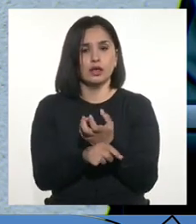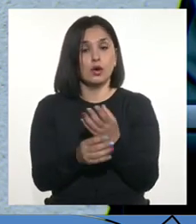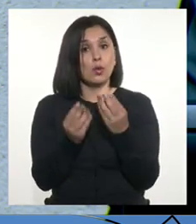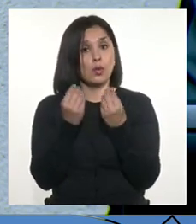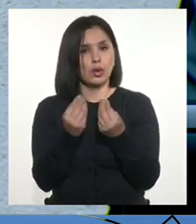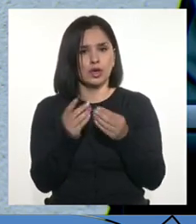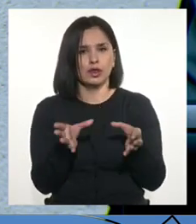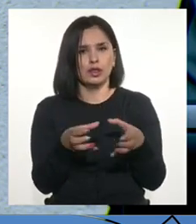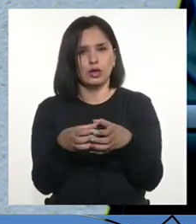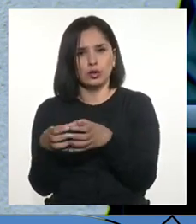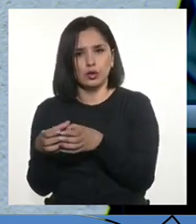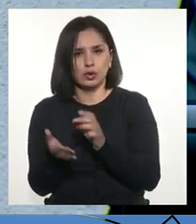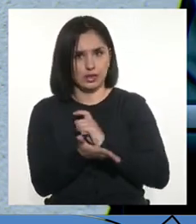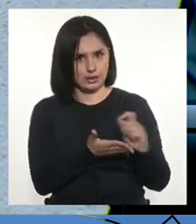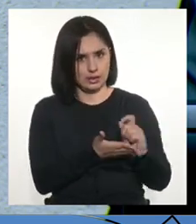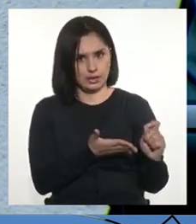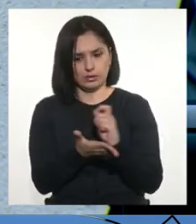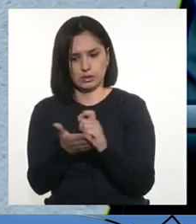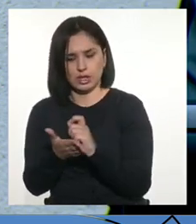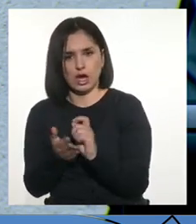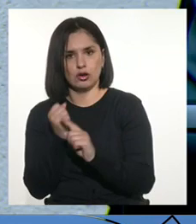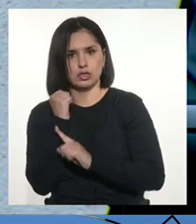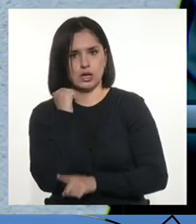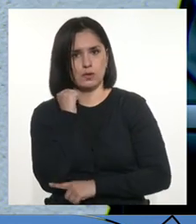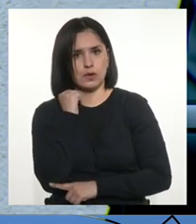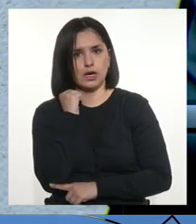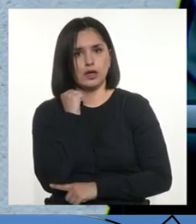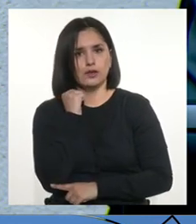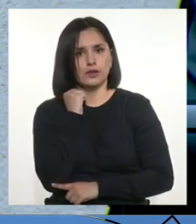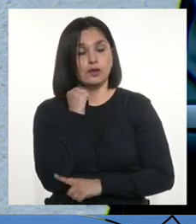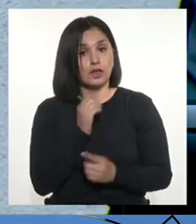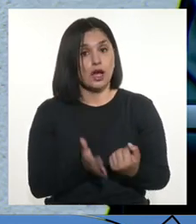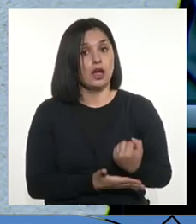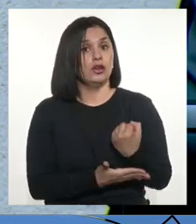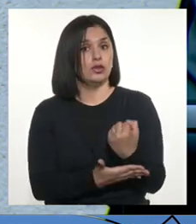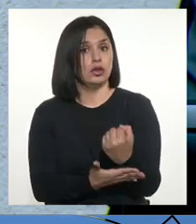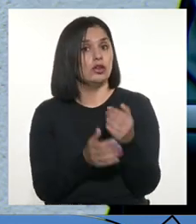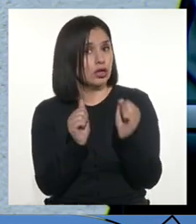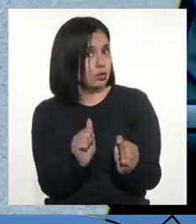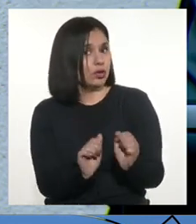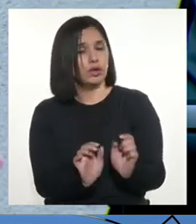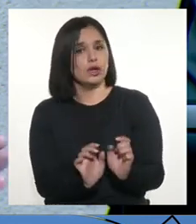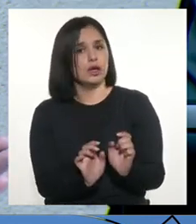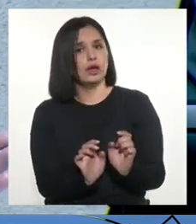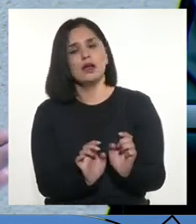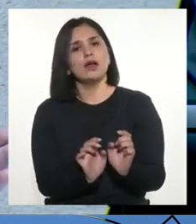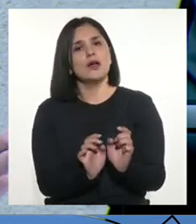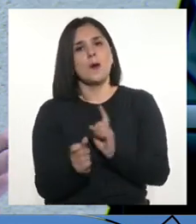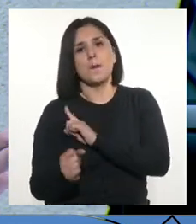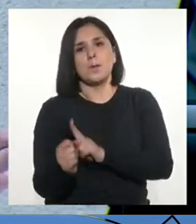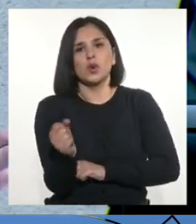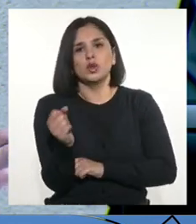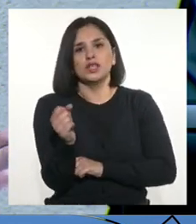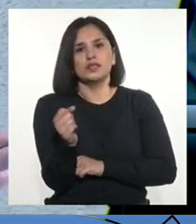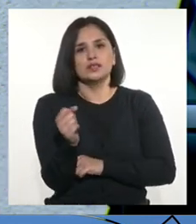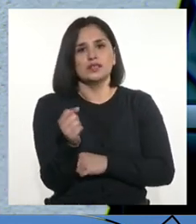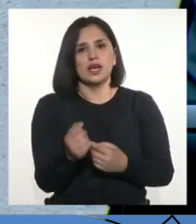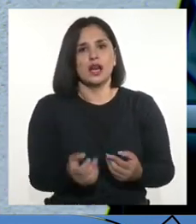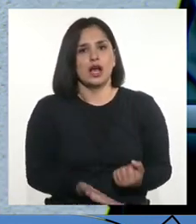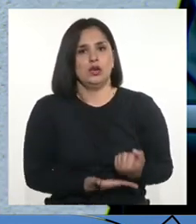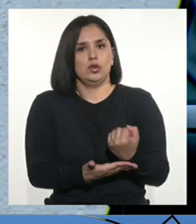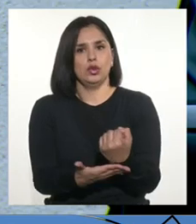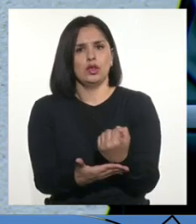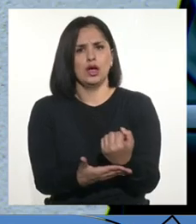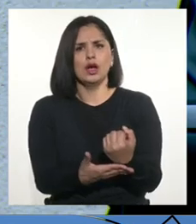equipos de secretarios y de abogados ayudantes que podríamos perfectamente repotenciar en mucho sentido tenemos